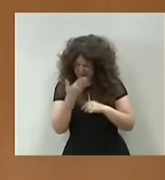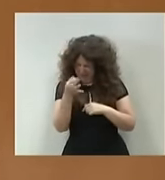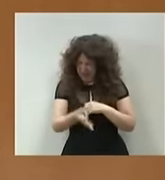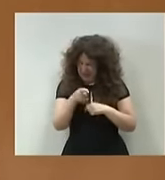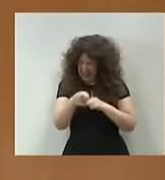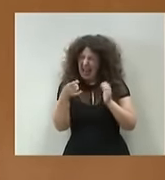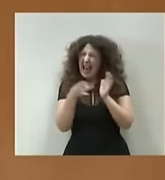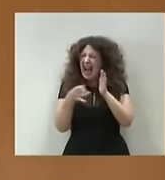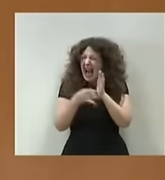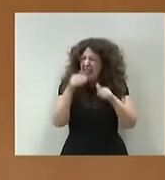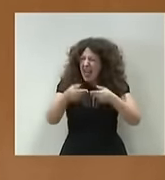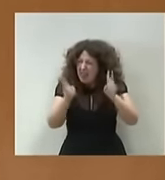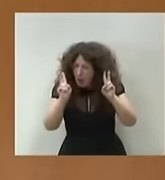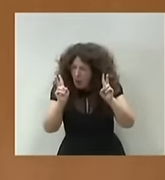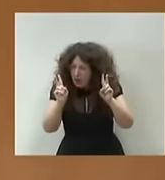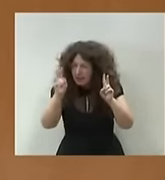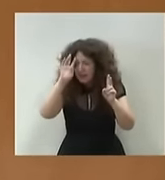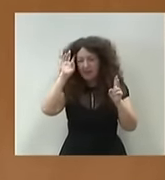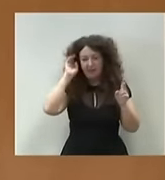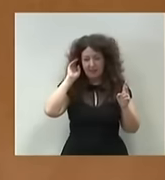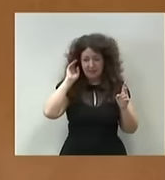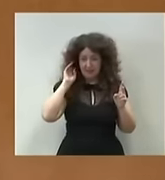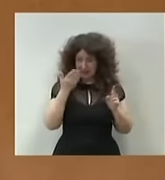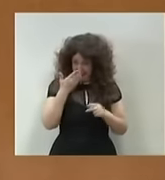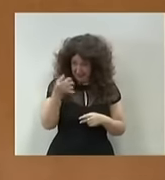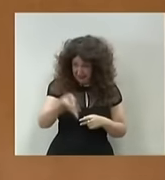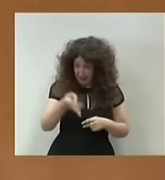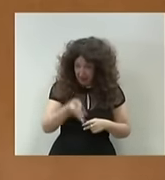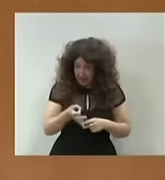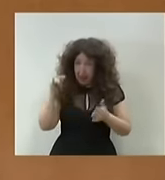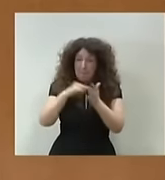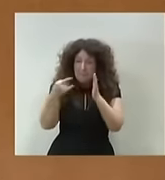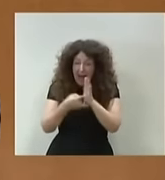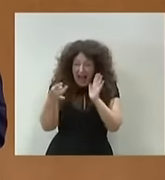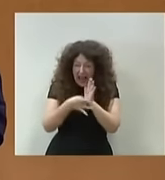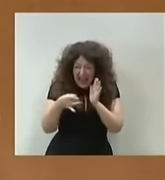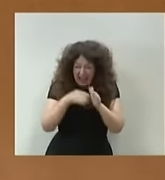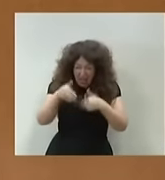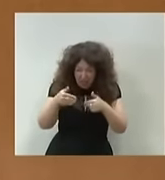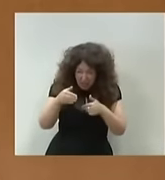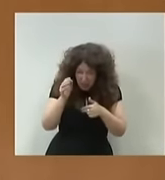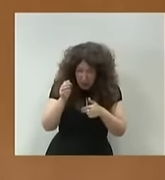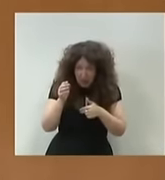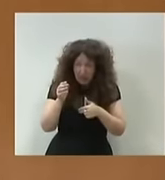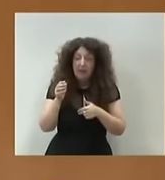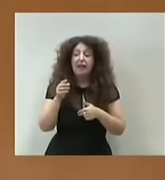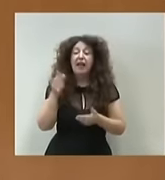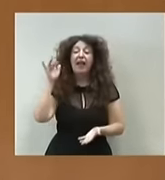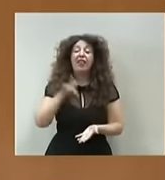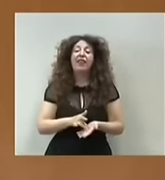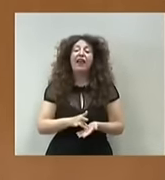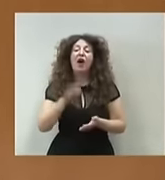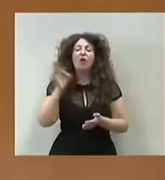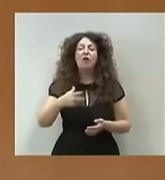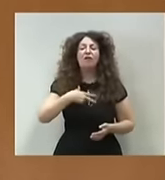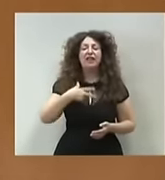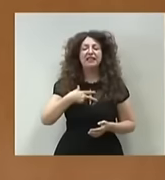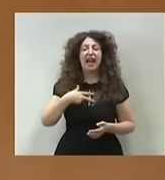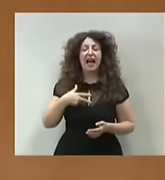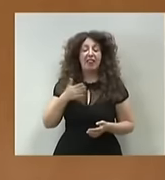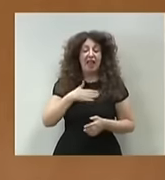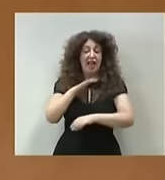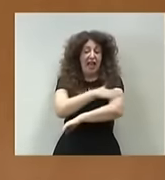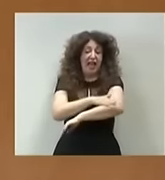ministra, de calidad democrática ustedes? ¿De verdad? ¿Un plan de calidad democrática? El mismo día lo dicen el que el fiscal general del Estado se sabe que